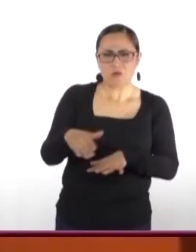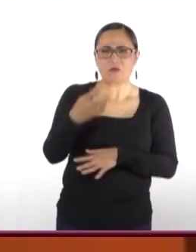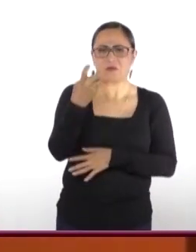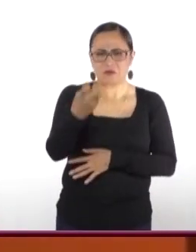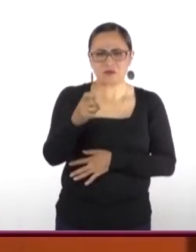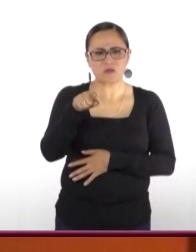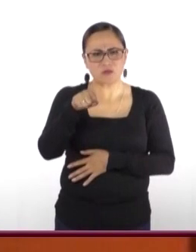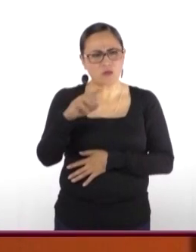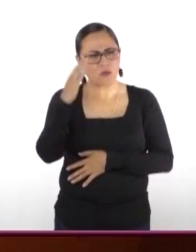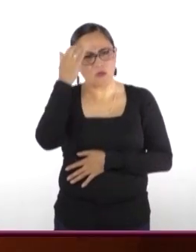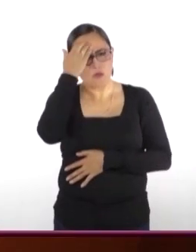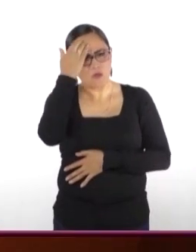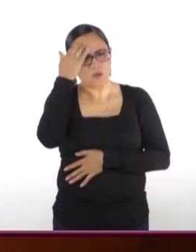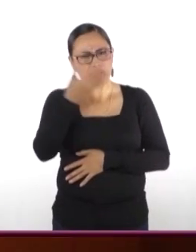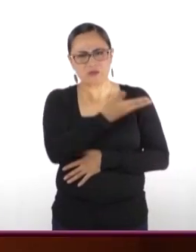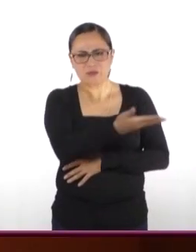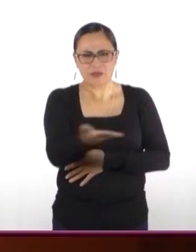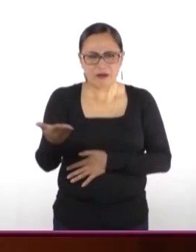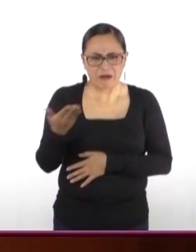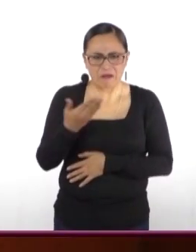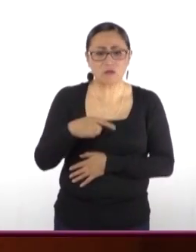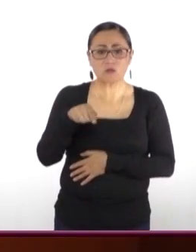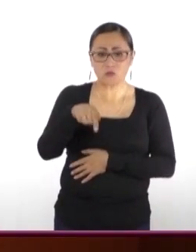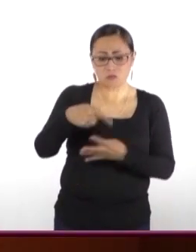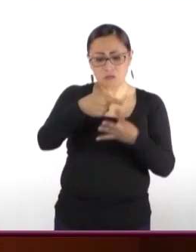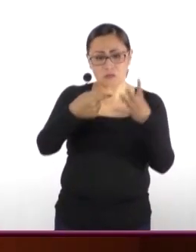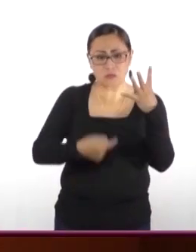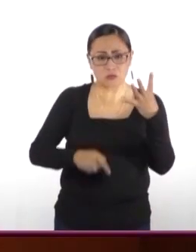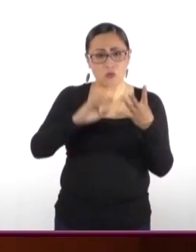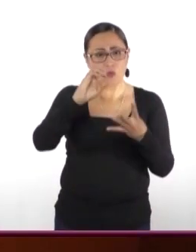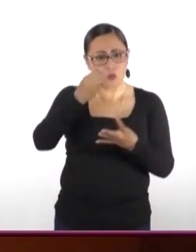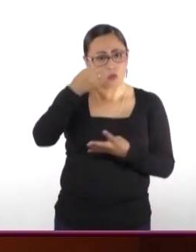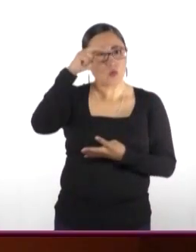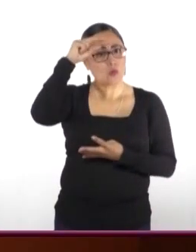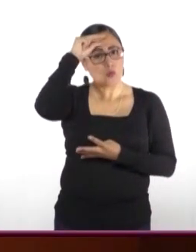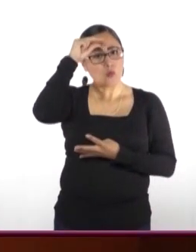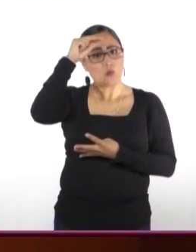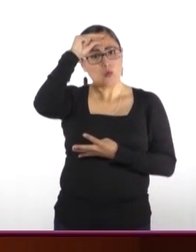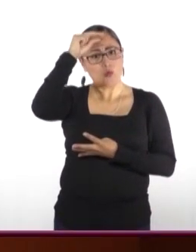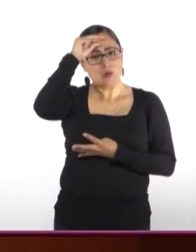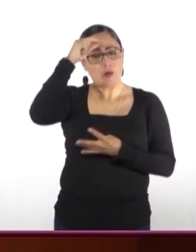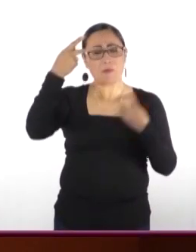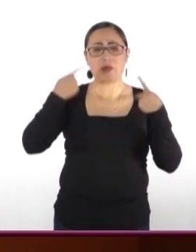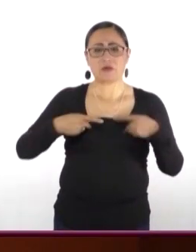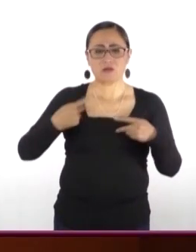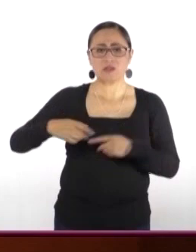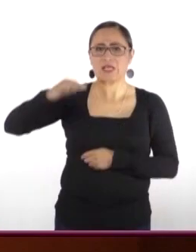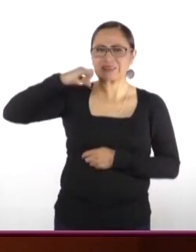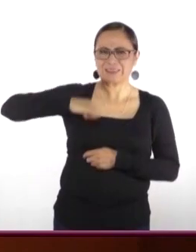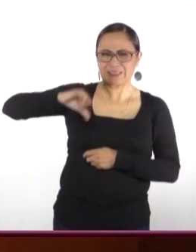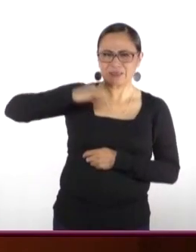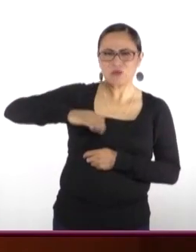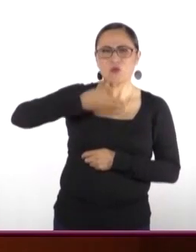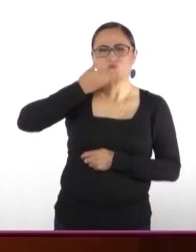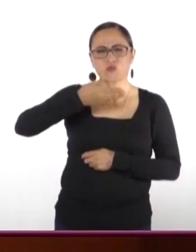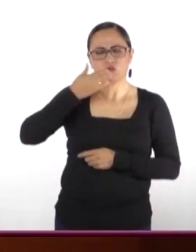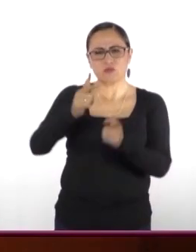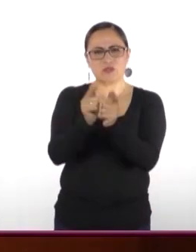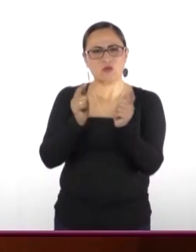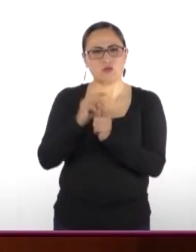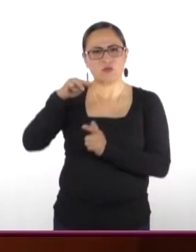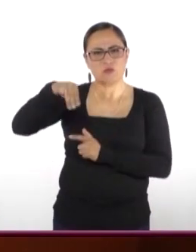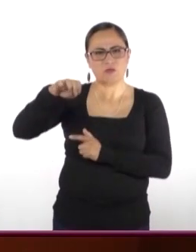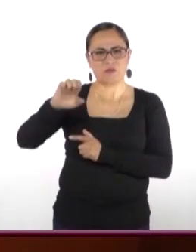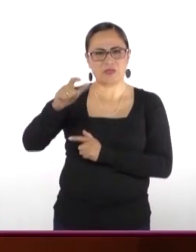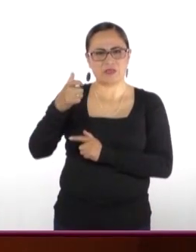alabará. Con eso te darás a conocer. ¡Cuánta sabiduría! Proveniente del Huehuetlatoli, la palabra de los antiguos de